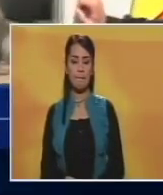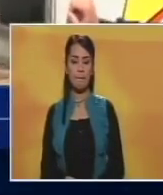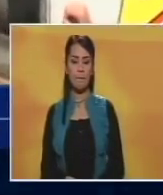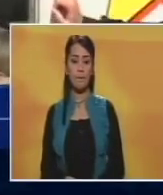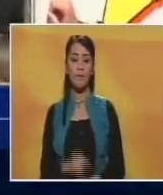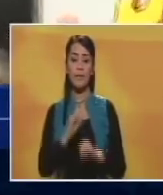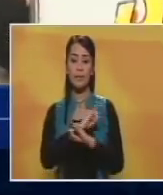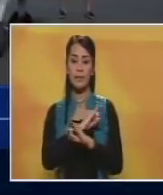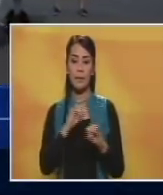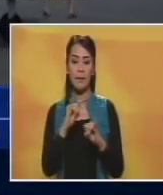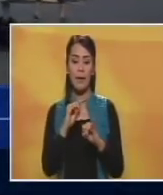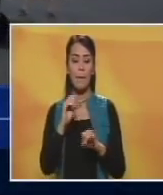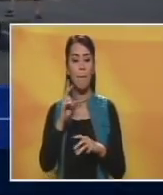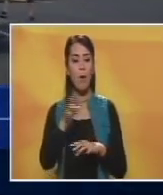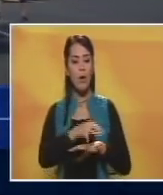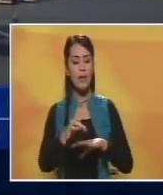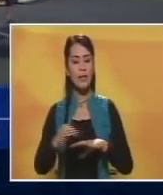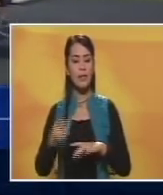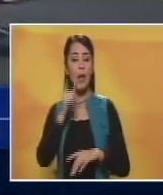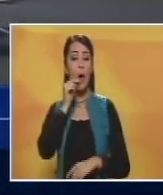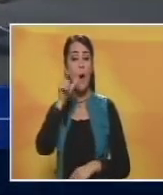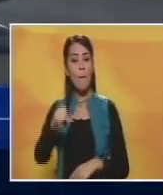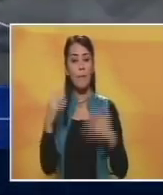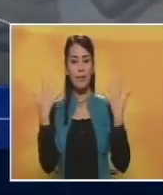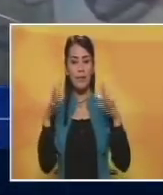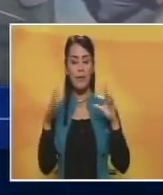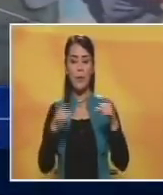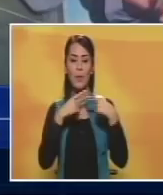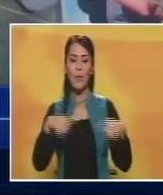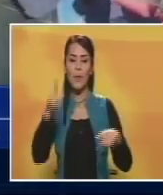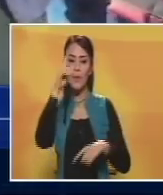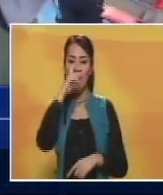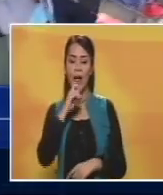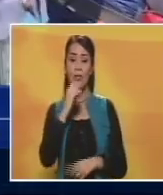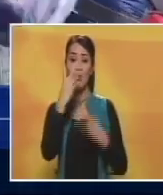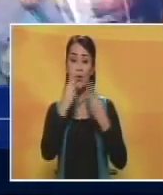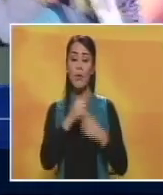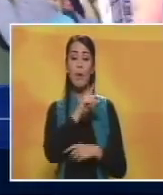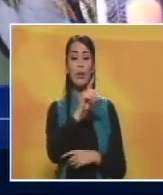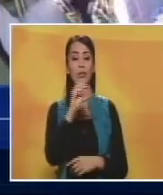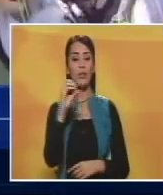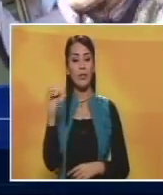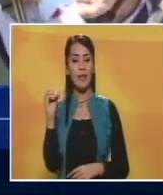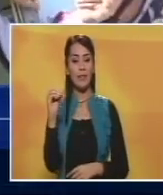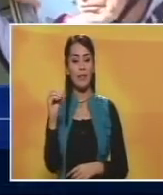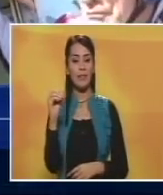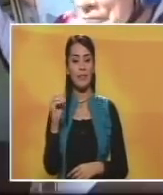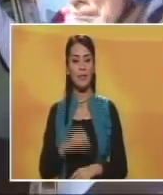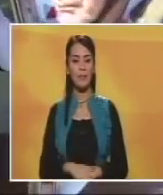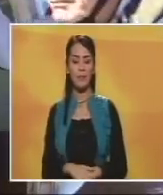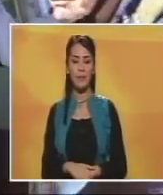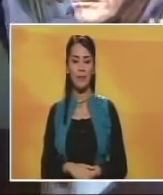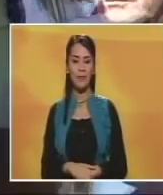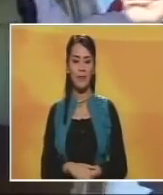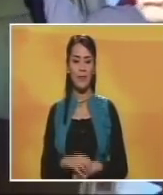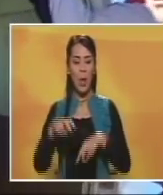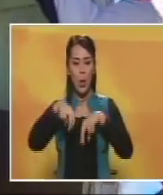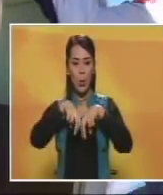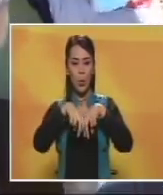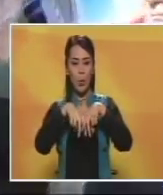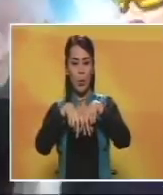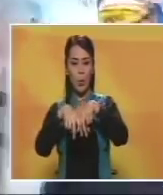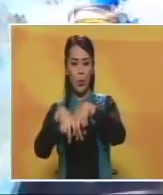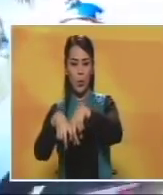Y cerramos en Hawái, donde un hombre celebró su cumpleaños número 100 lanzándose en